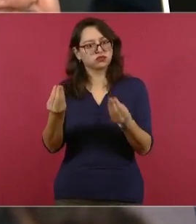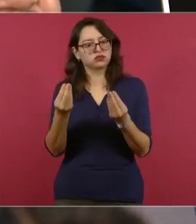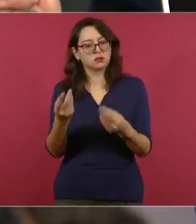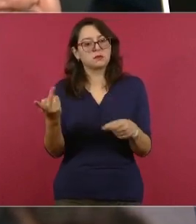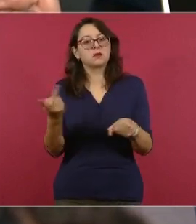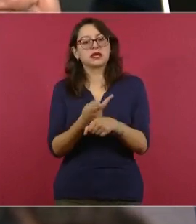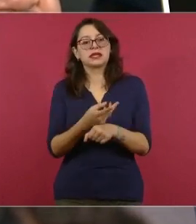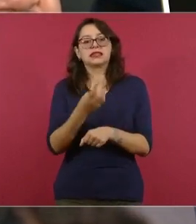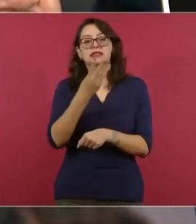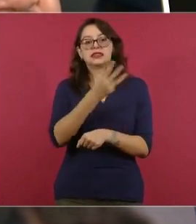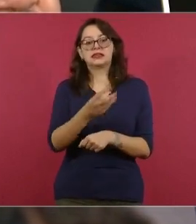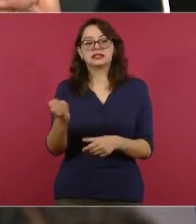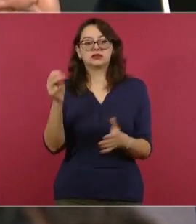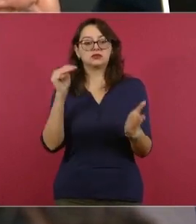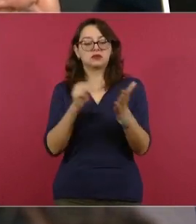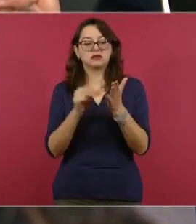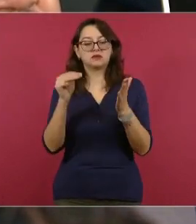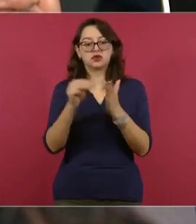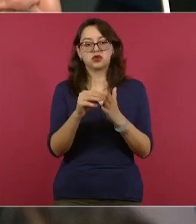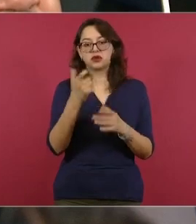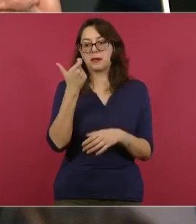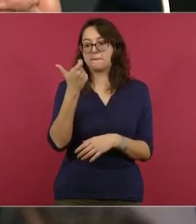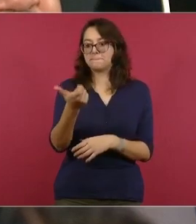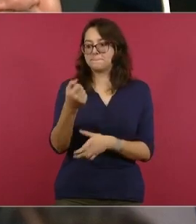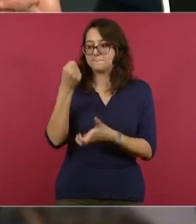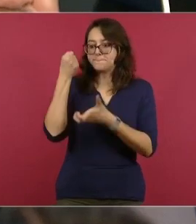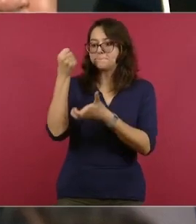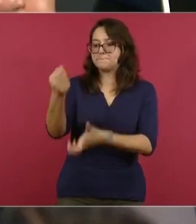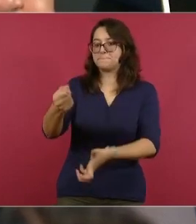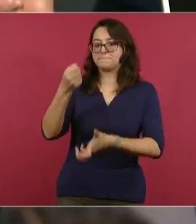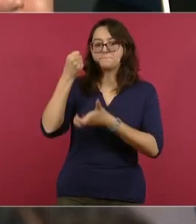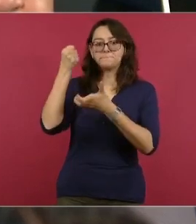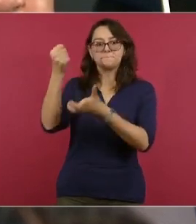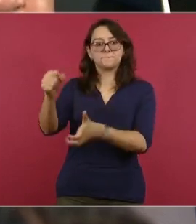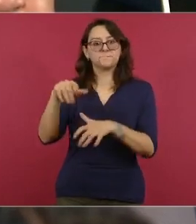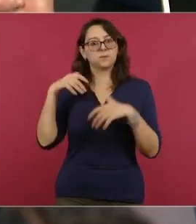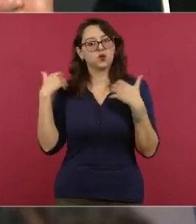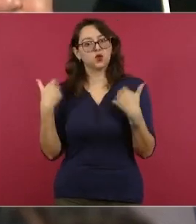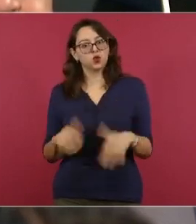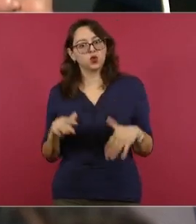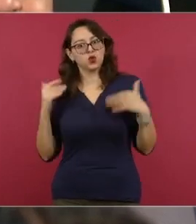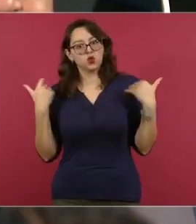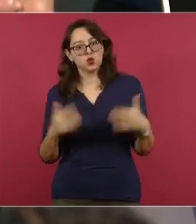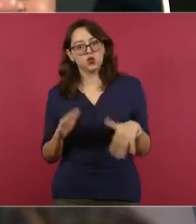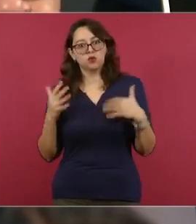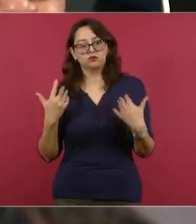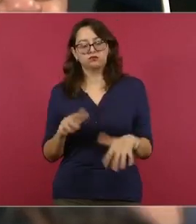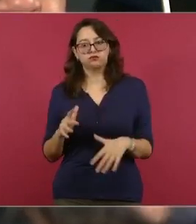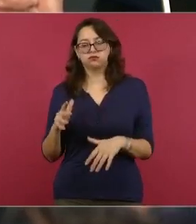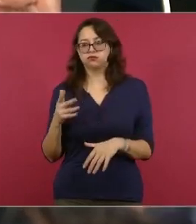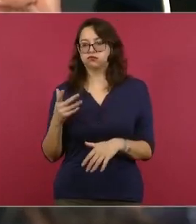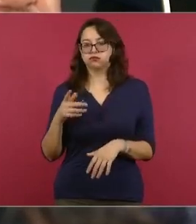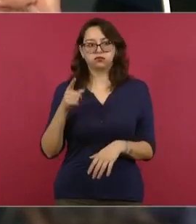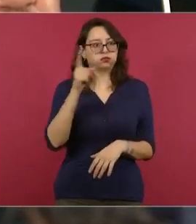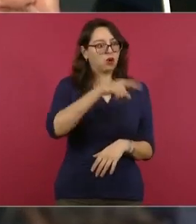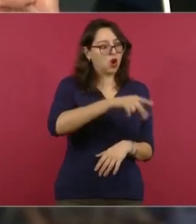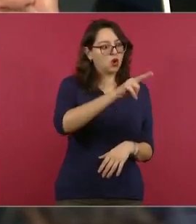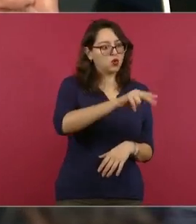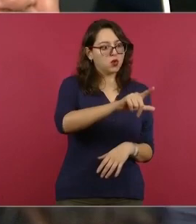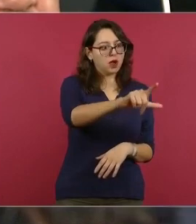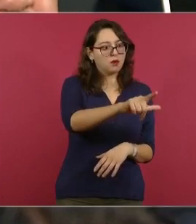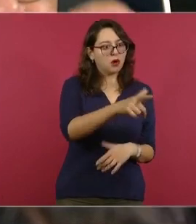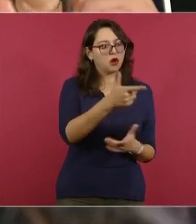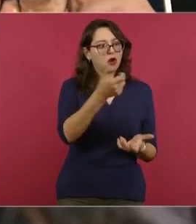de 300,000 millones de pesos lo que llegarían al Estado, lo que supera hasta por 4 veces la inversión de Tesla en Nuevo León, como lo destacó el